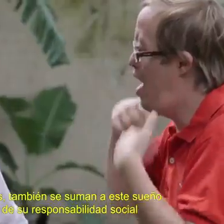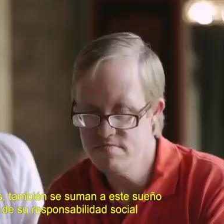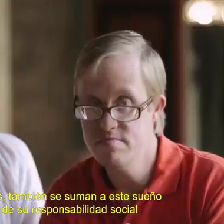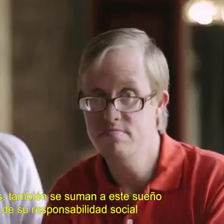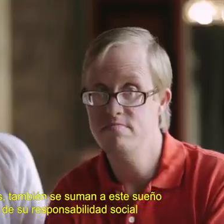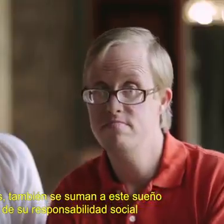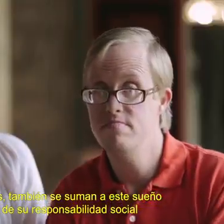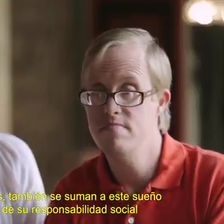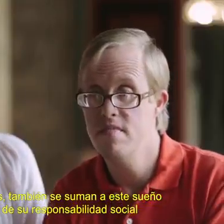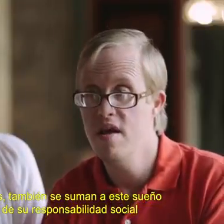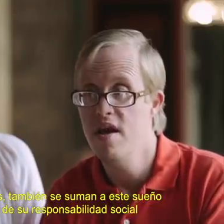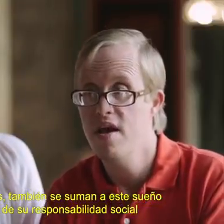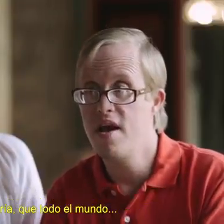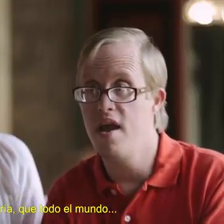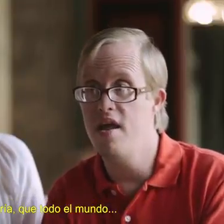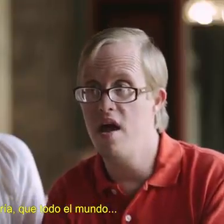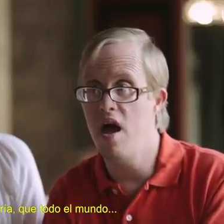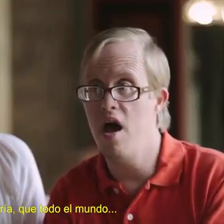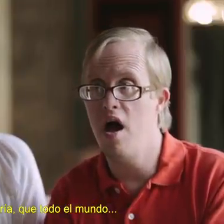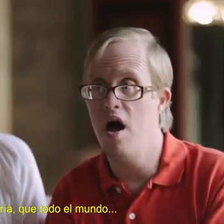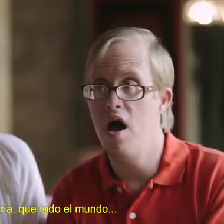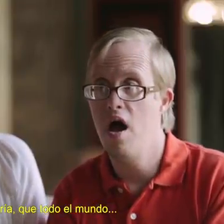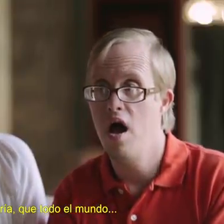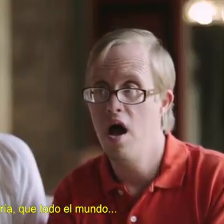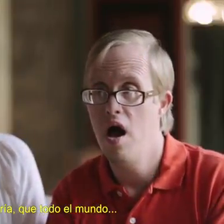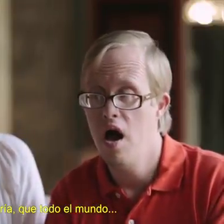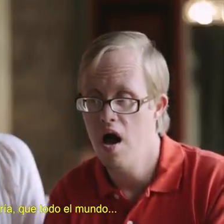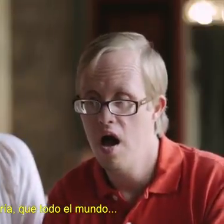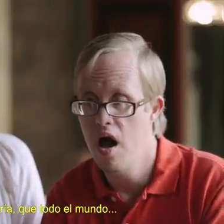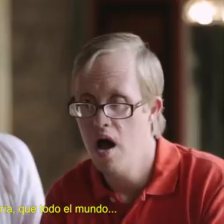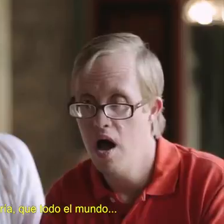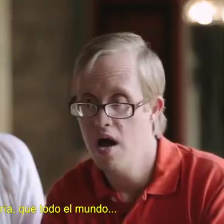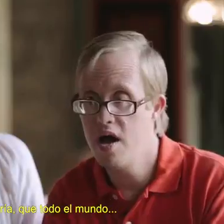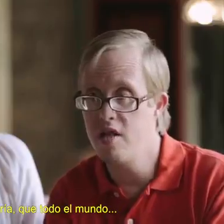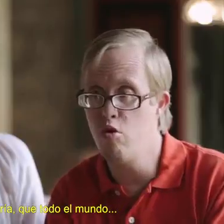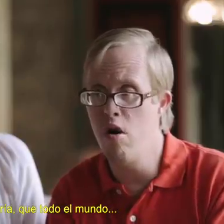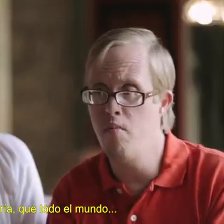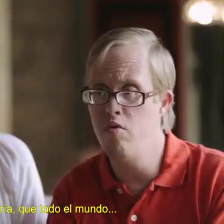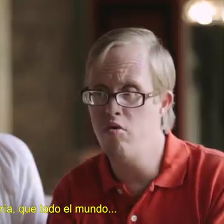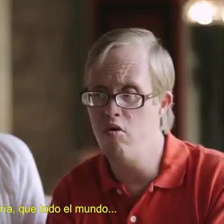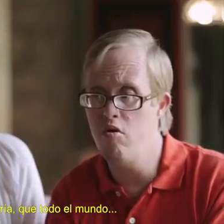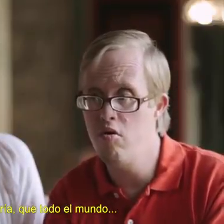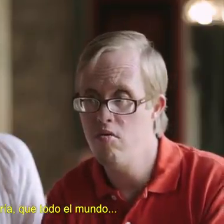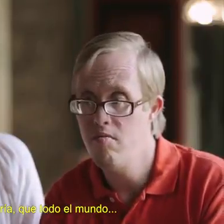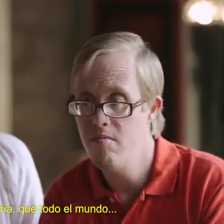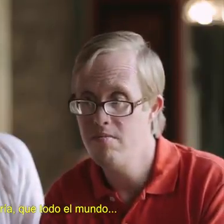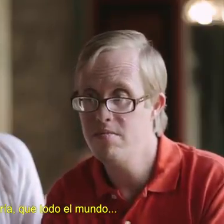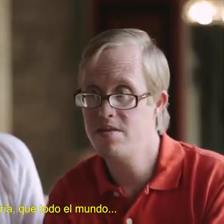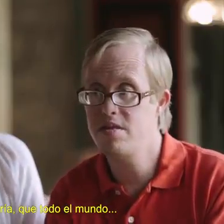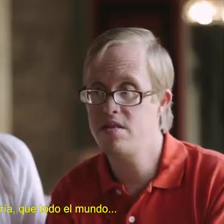allá de su responsabilidad social. Quería que todo el mundo